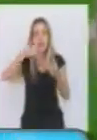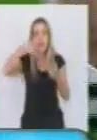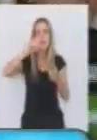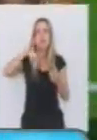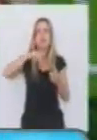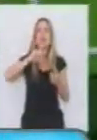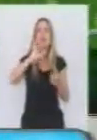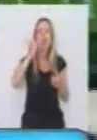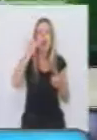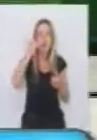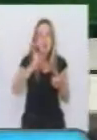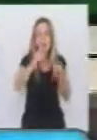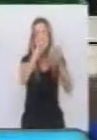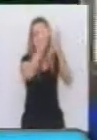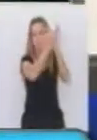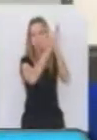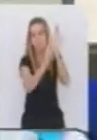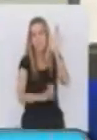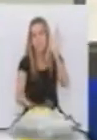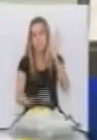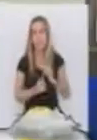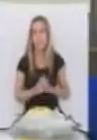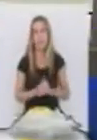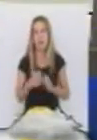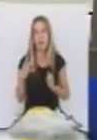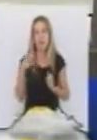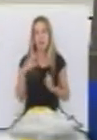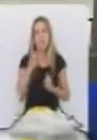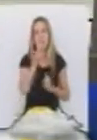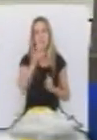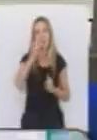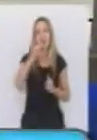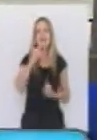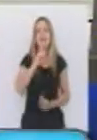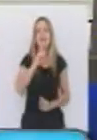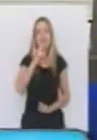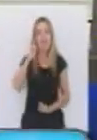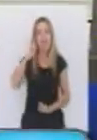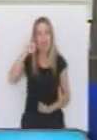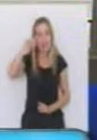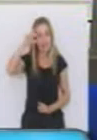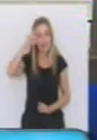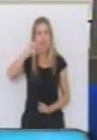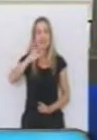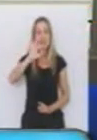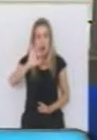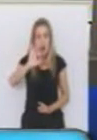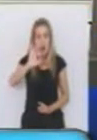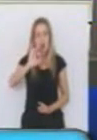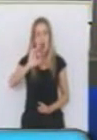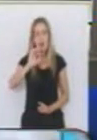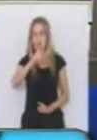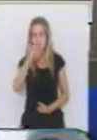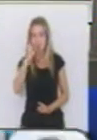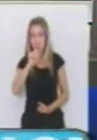quedan Castañeto, que es el vice de Alicia Kirchner, no muy conocido, no, es cierto, que es ex arquero de Gimnasia y Grima de La